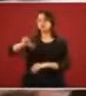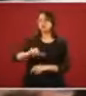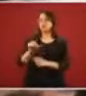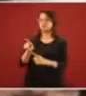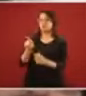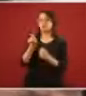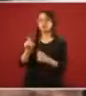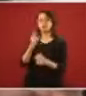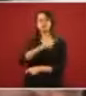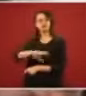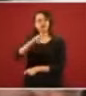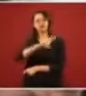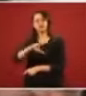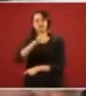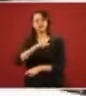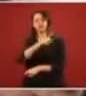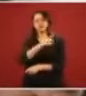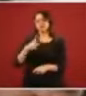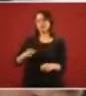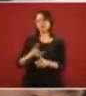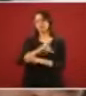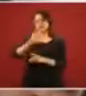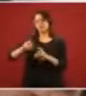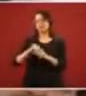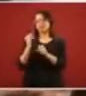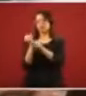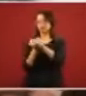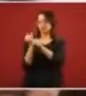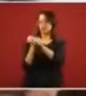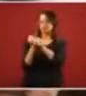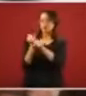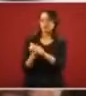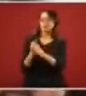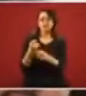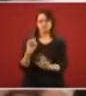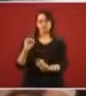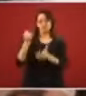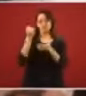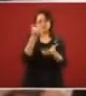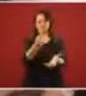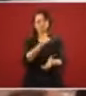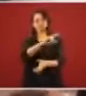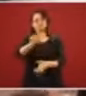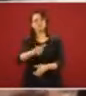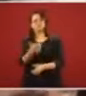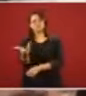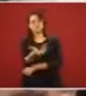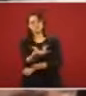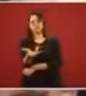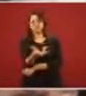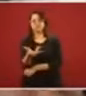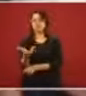que hacer una investigación completa de todos los que han recibido los recursos públicos y lo que se ha hecho con eso, presidente. O sea, el FODEPAR ha